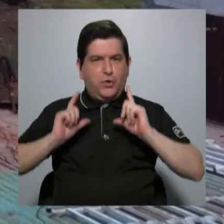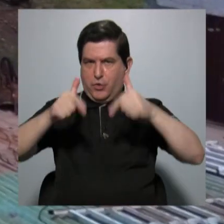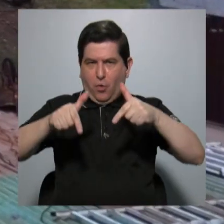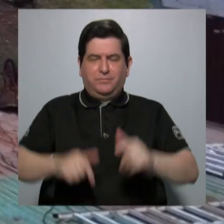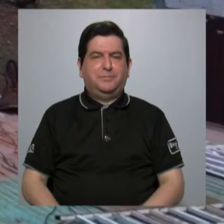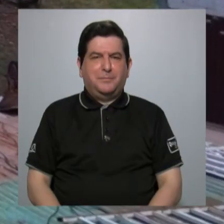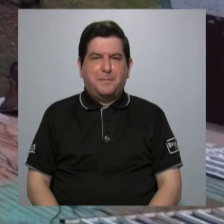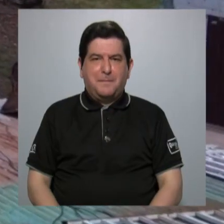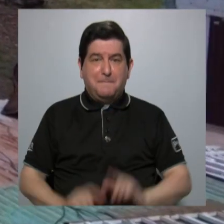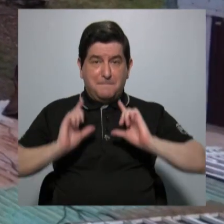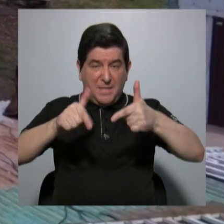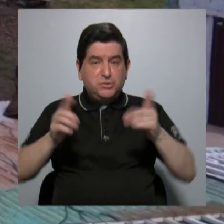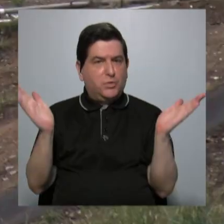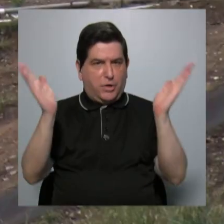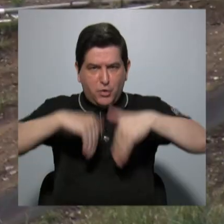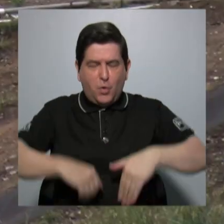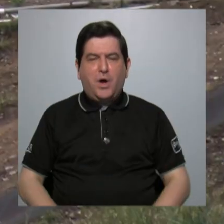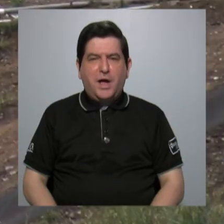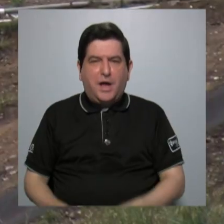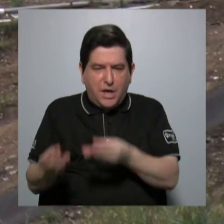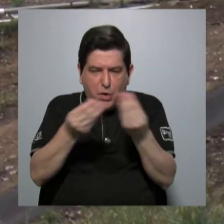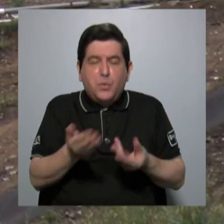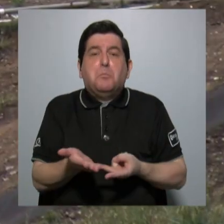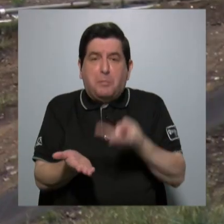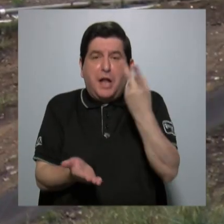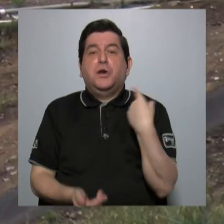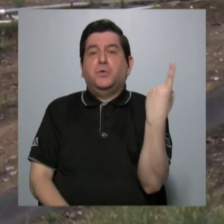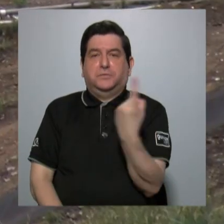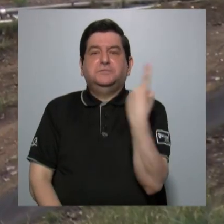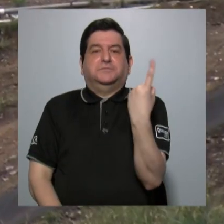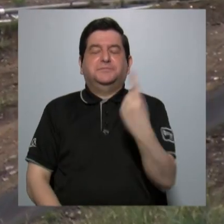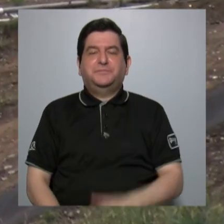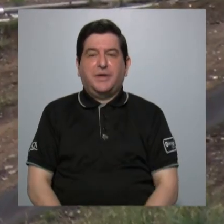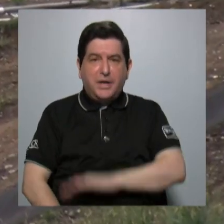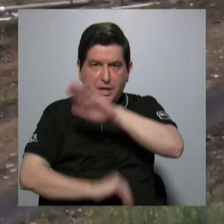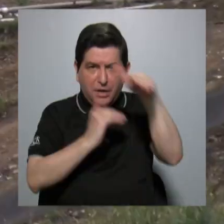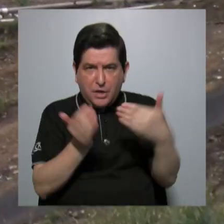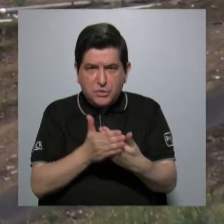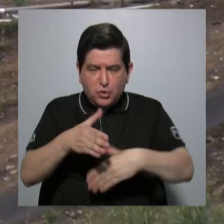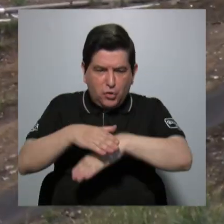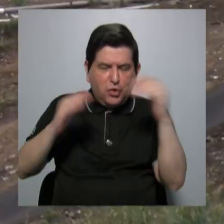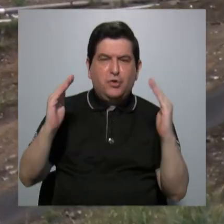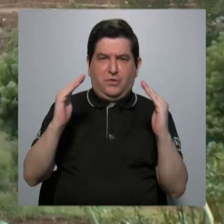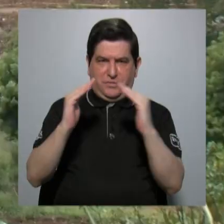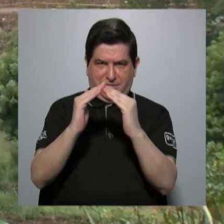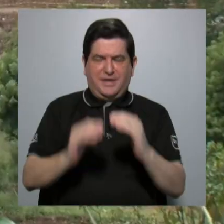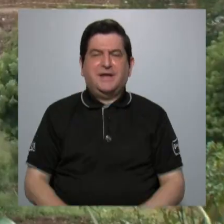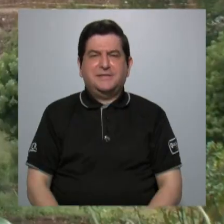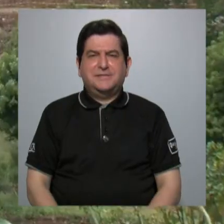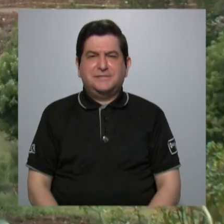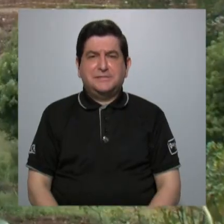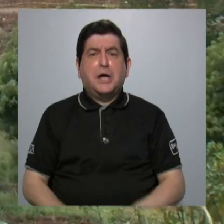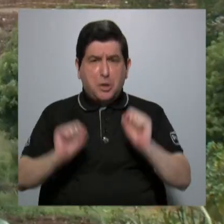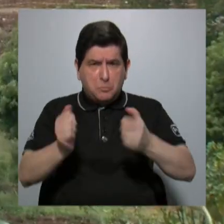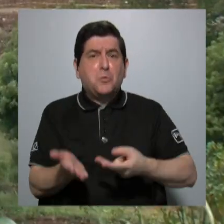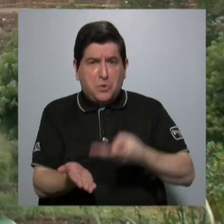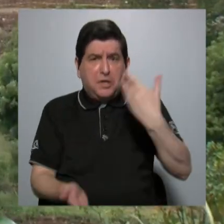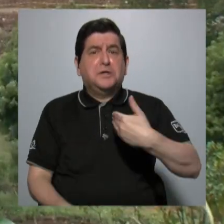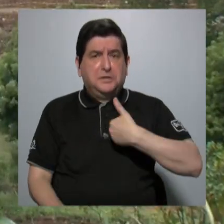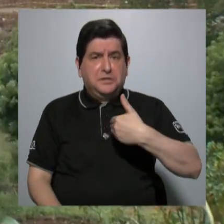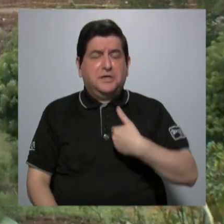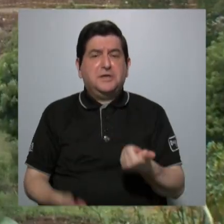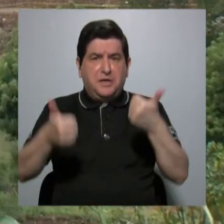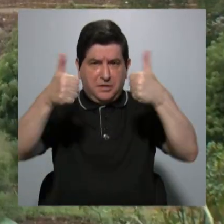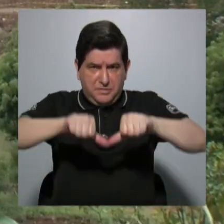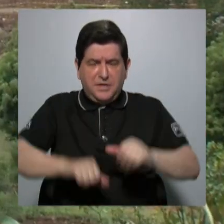basura, porque la basura en sí no existe, los residuos son valorizables siempre. Y todo lo que sale en las casas prácticamente es